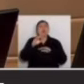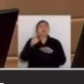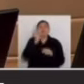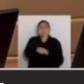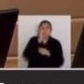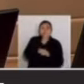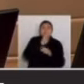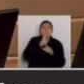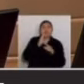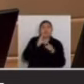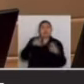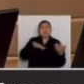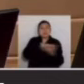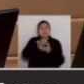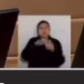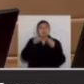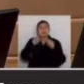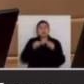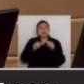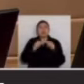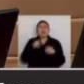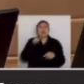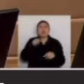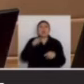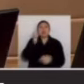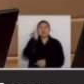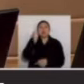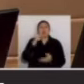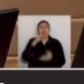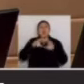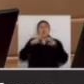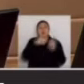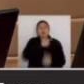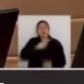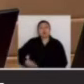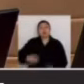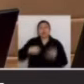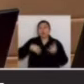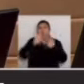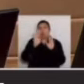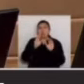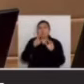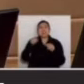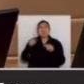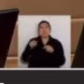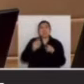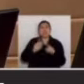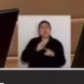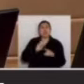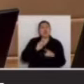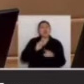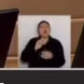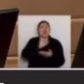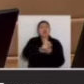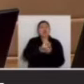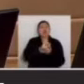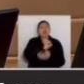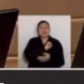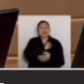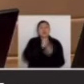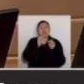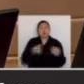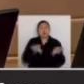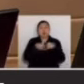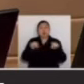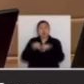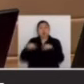que tiene que haber este poder en la Cámara de Diputados, para que cualquiera que no está en ese circo de componendas donde la institucionalidad en Santiago se pone de acuerdo para echarle